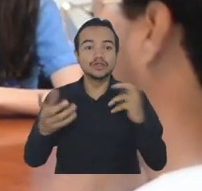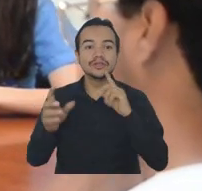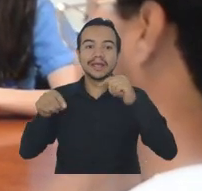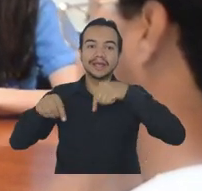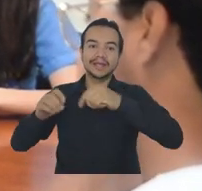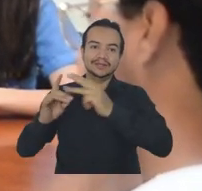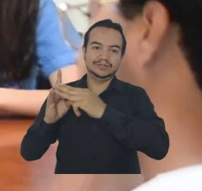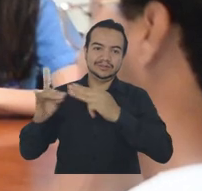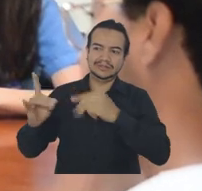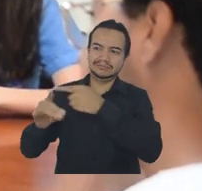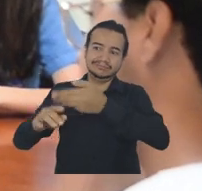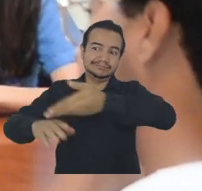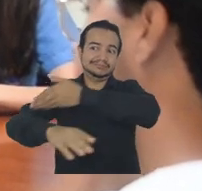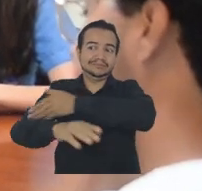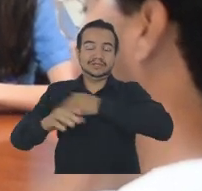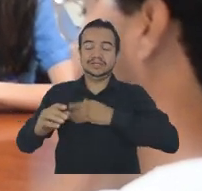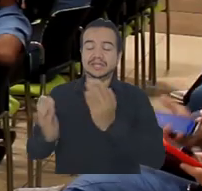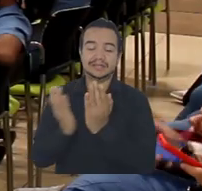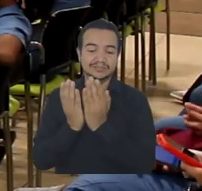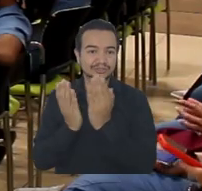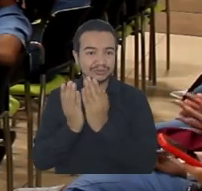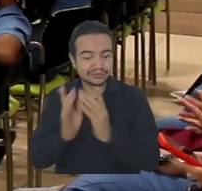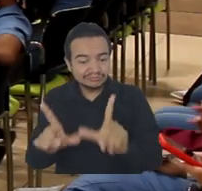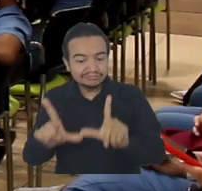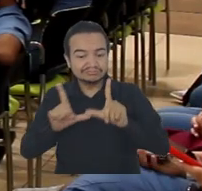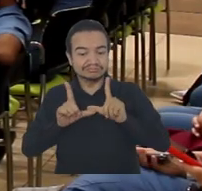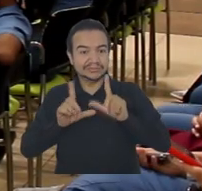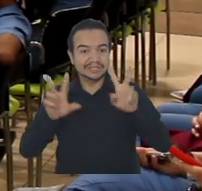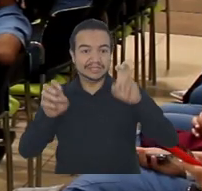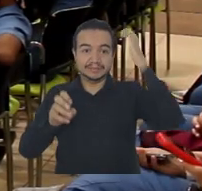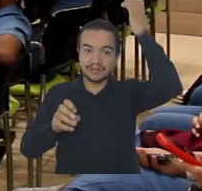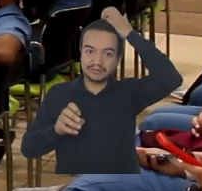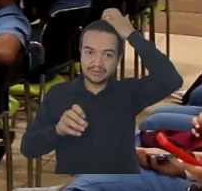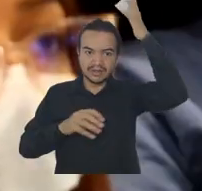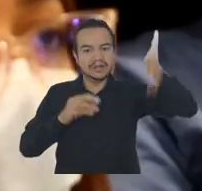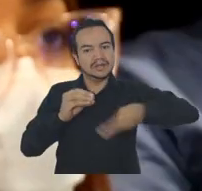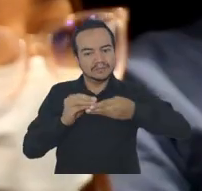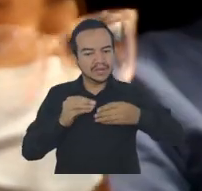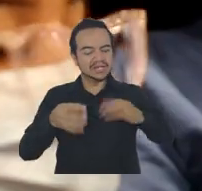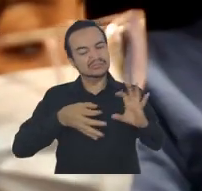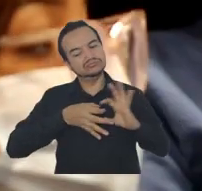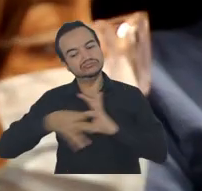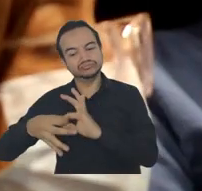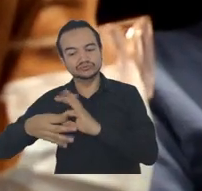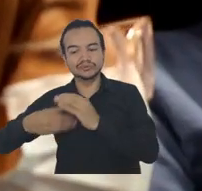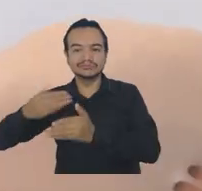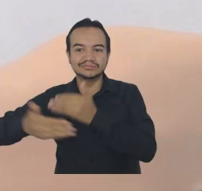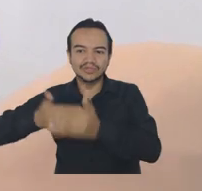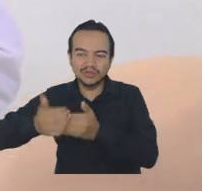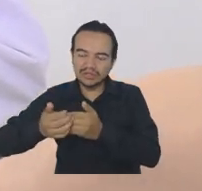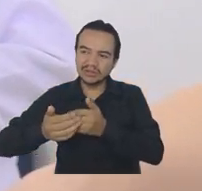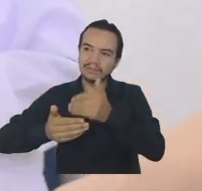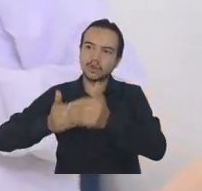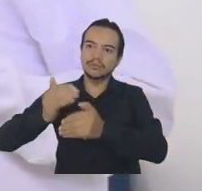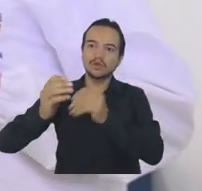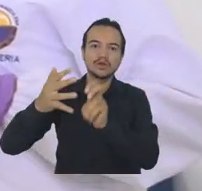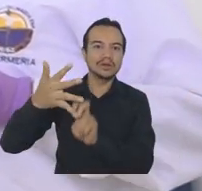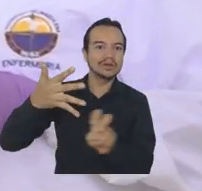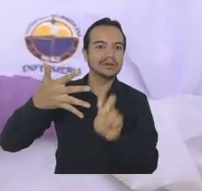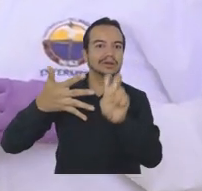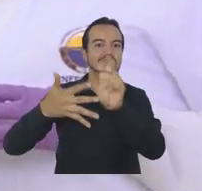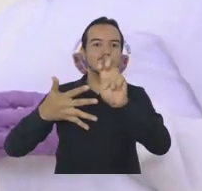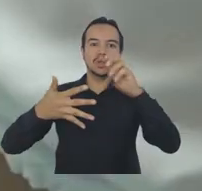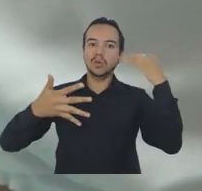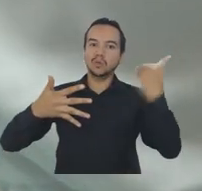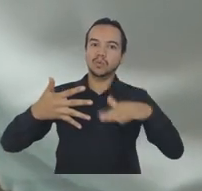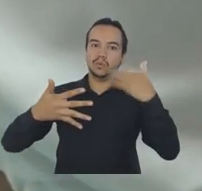Mater, donde realizó sus estudios de pregrado en enfermería, y mantenerse ligada a los procesos académicos le permitió escalar hasta lo más